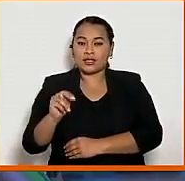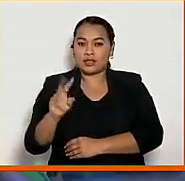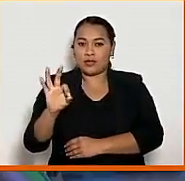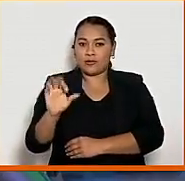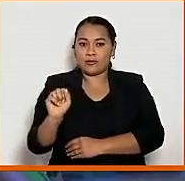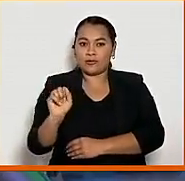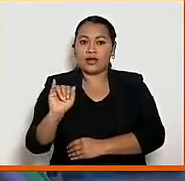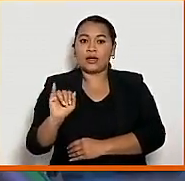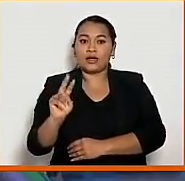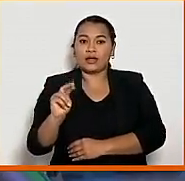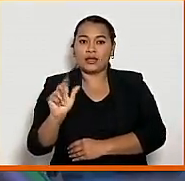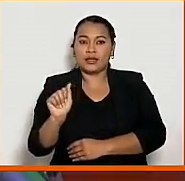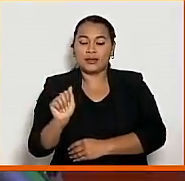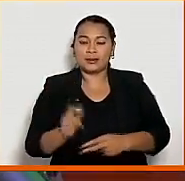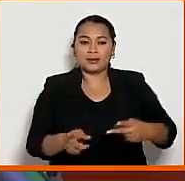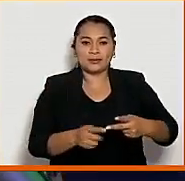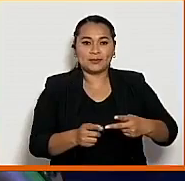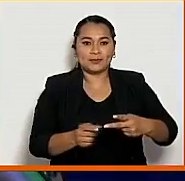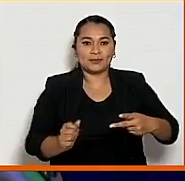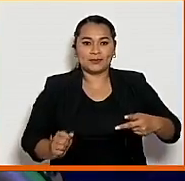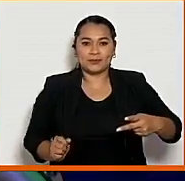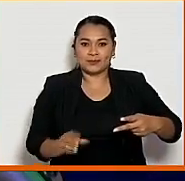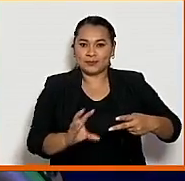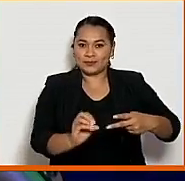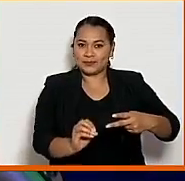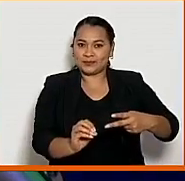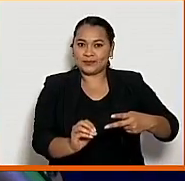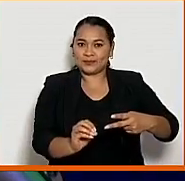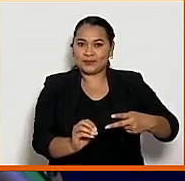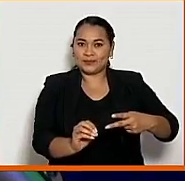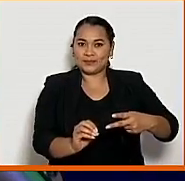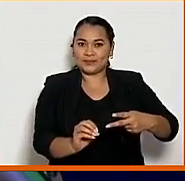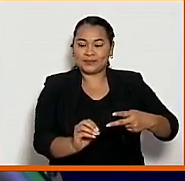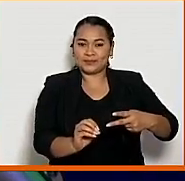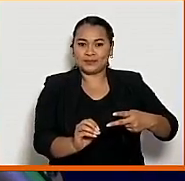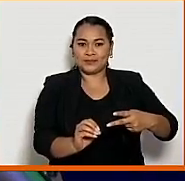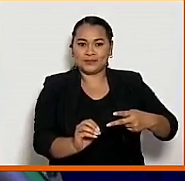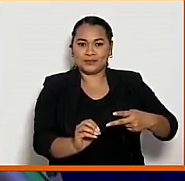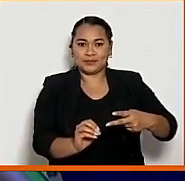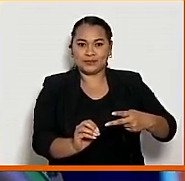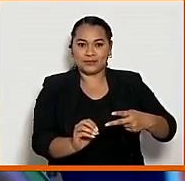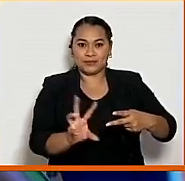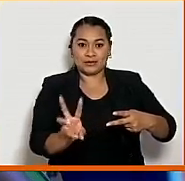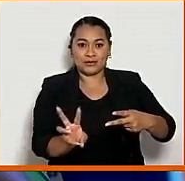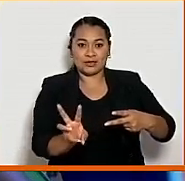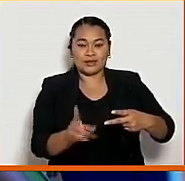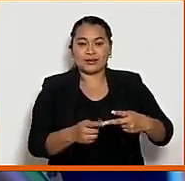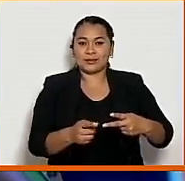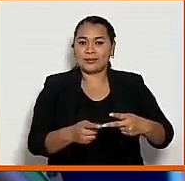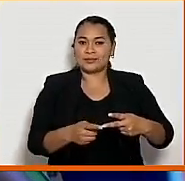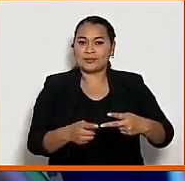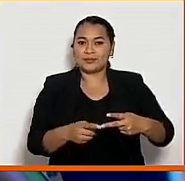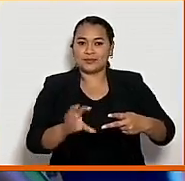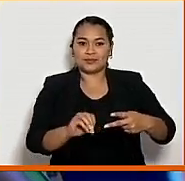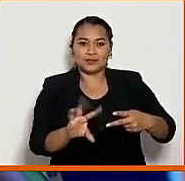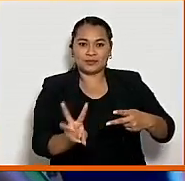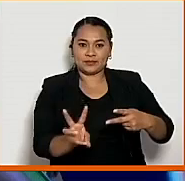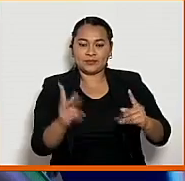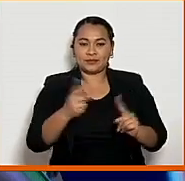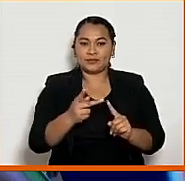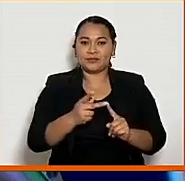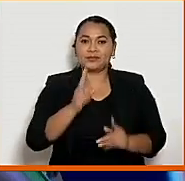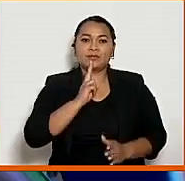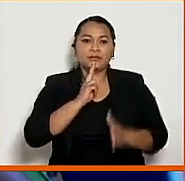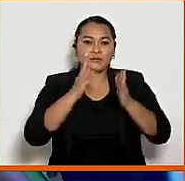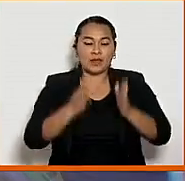primer dígito es el 0. Segundo dígito. Y este es el 6, número favorecido 06, con su